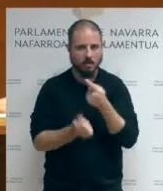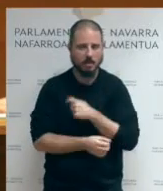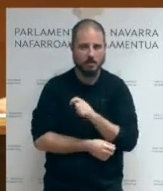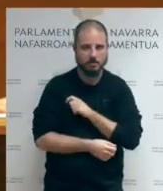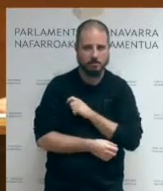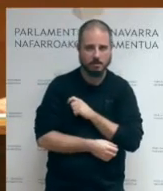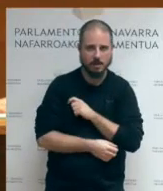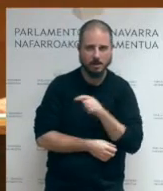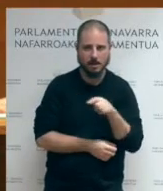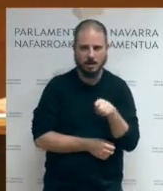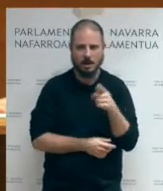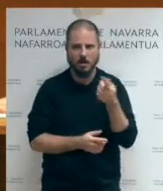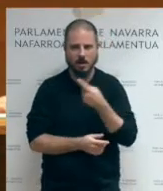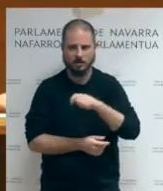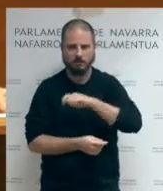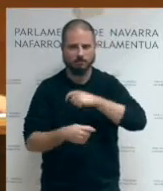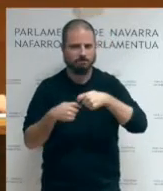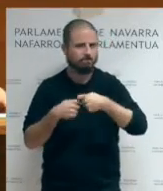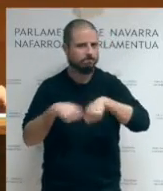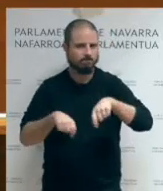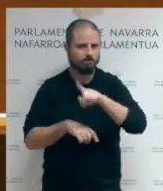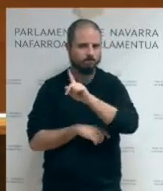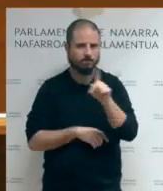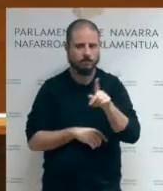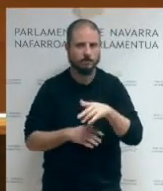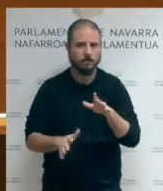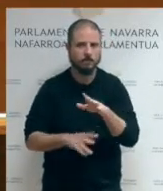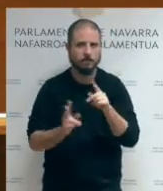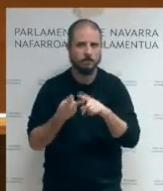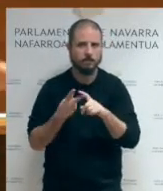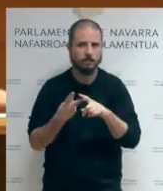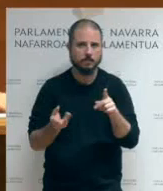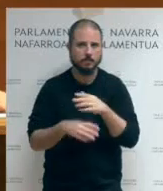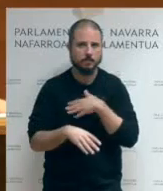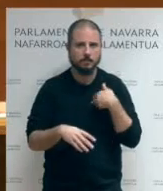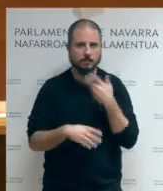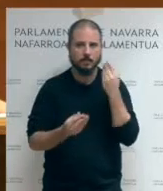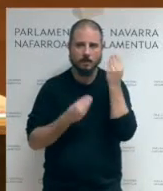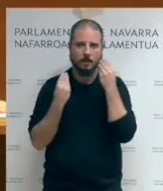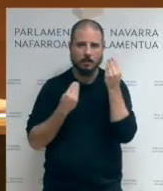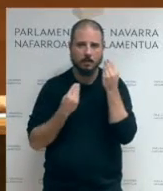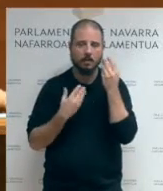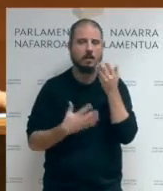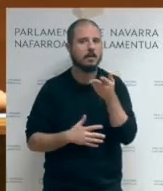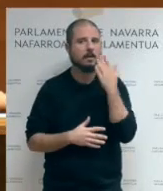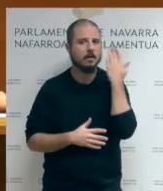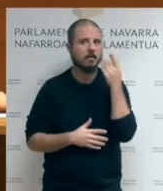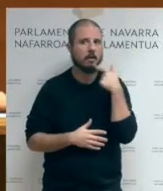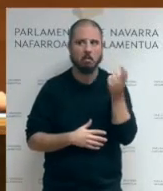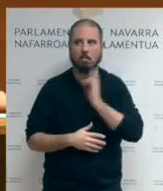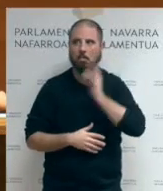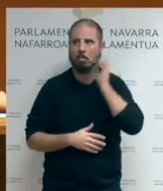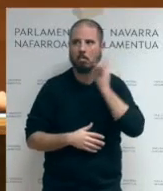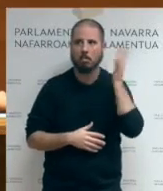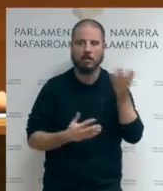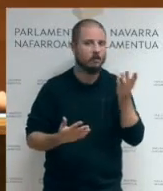para destruir España. En segundo lugar, creemos que Navarra debe ejercer ese liderazgo no sobre la improvisación o la imitación,